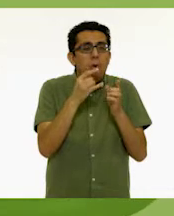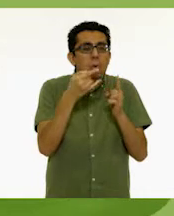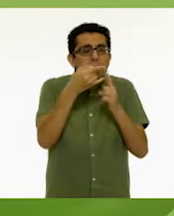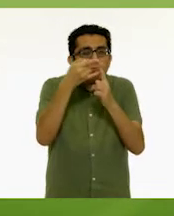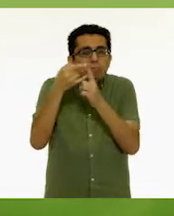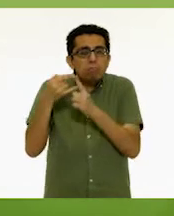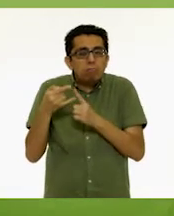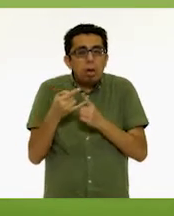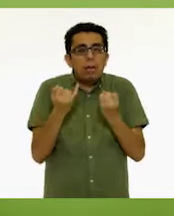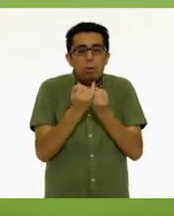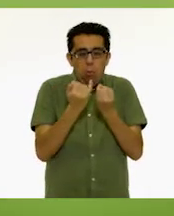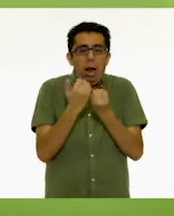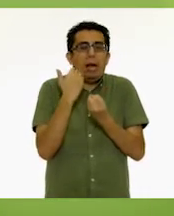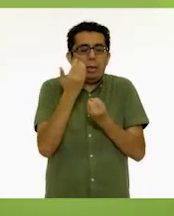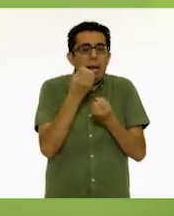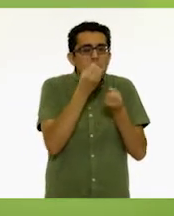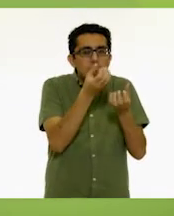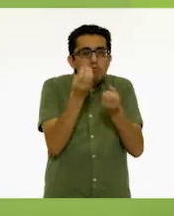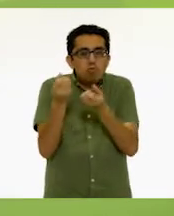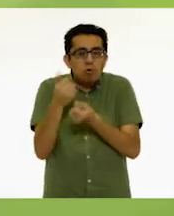ayudamos!